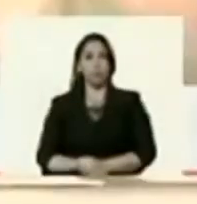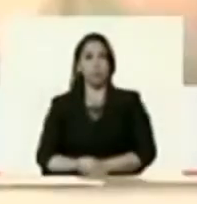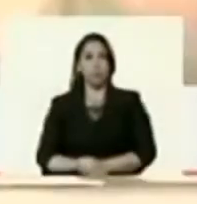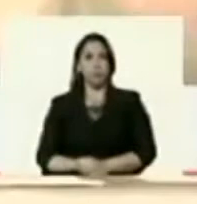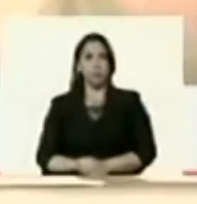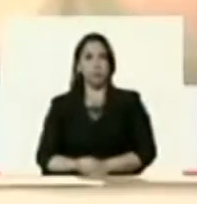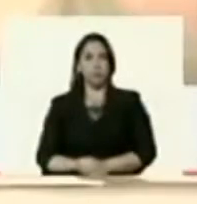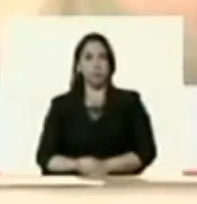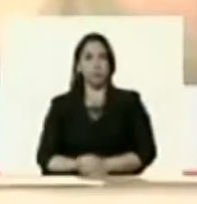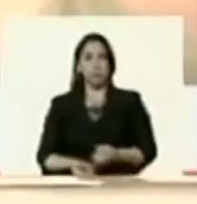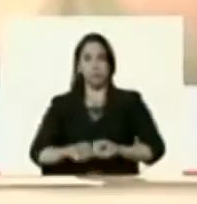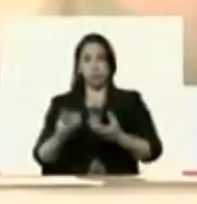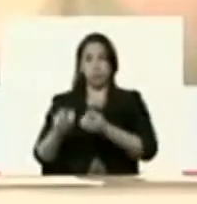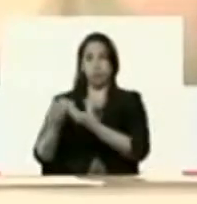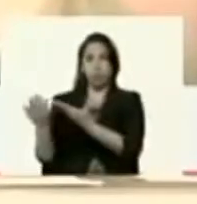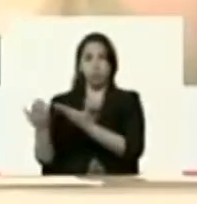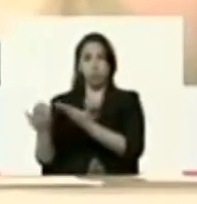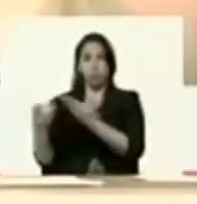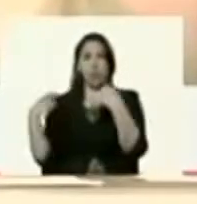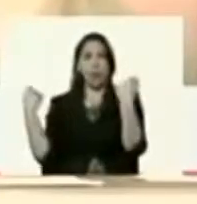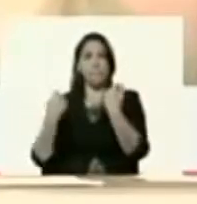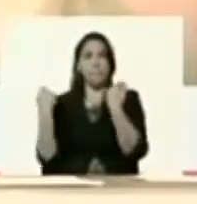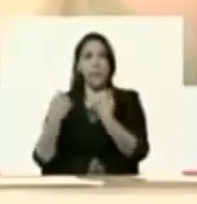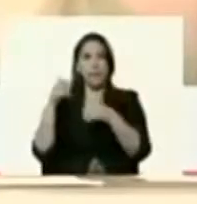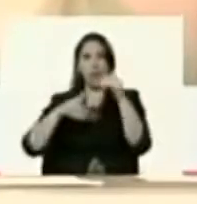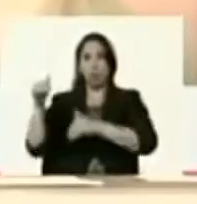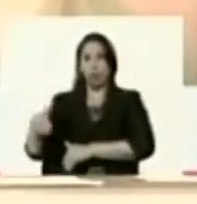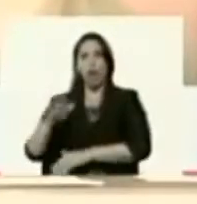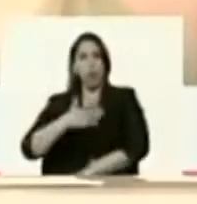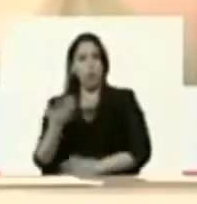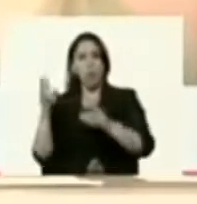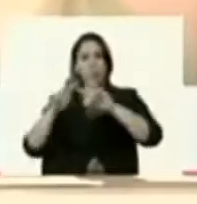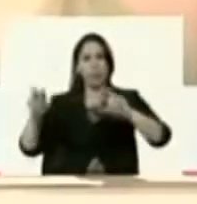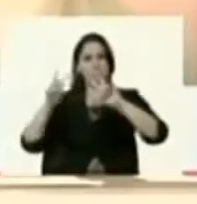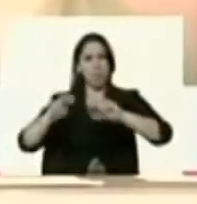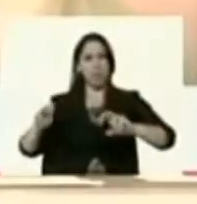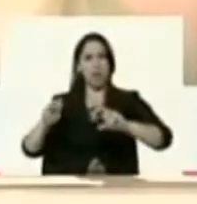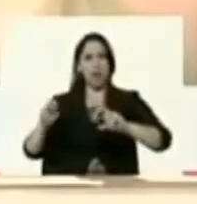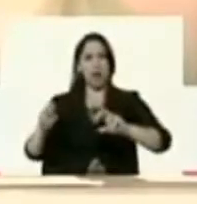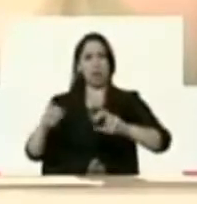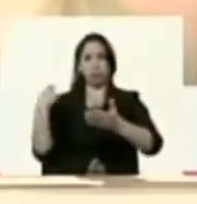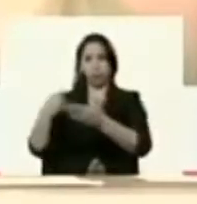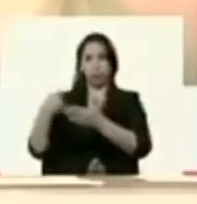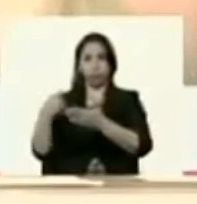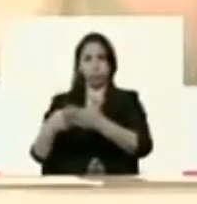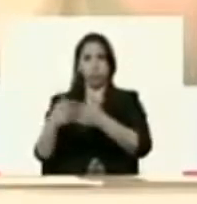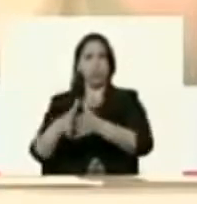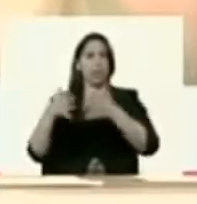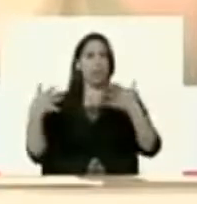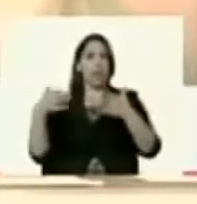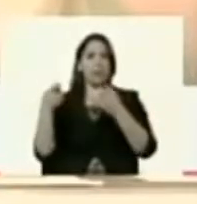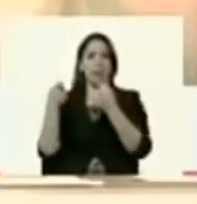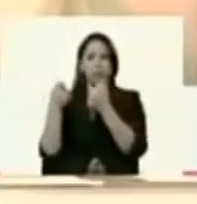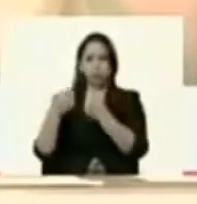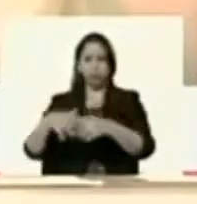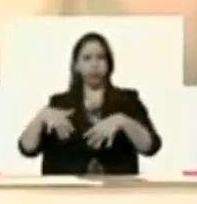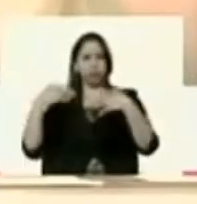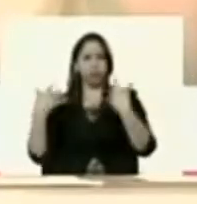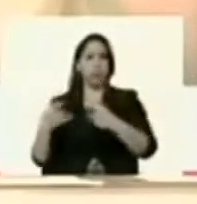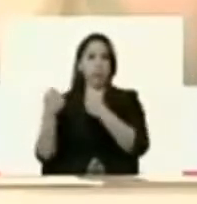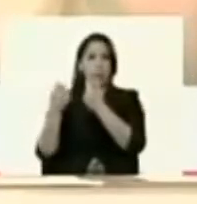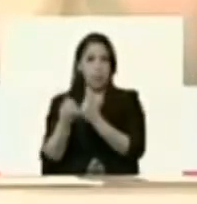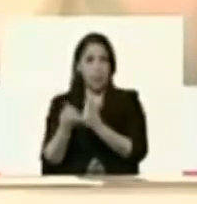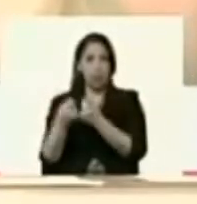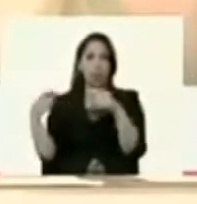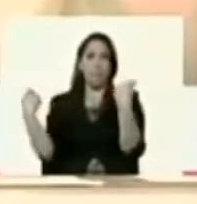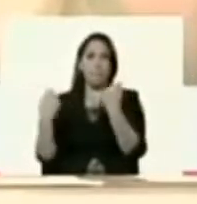Y le aportan a la campaña electoral, esto lo pueden investigar, le aportan grandes cantidades de dinero a la campaña electoral para